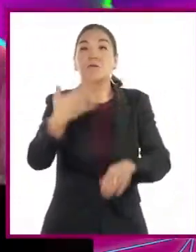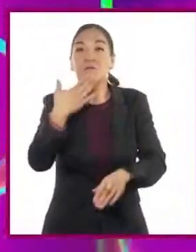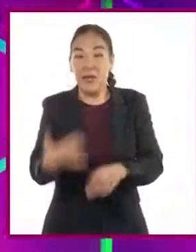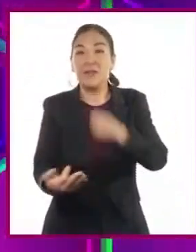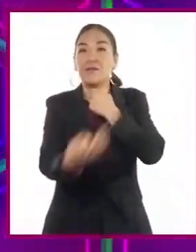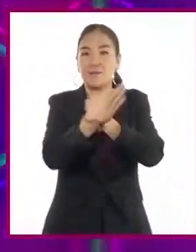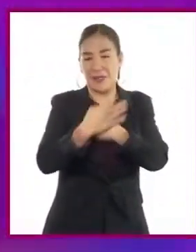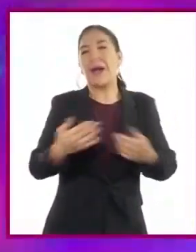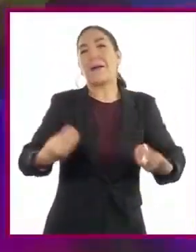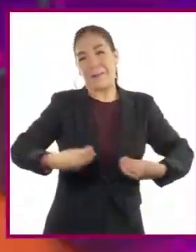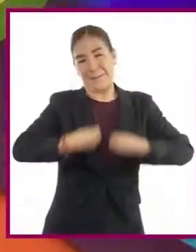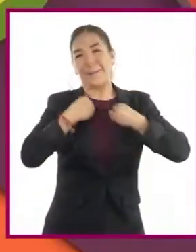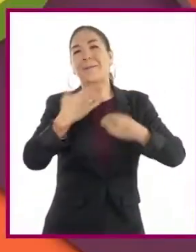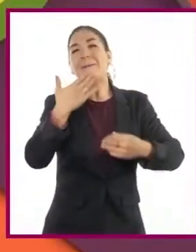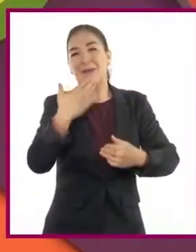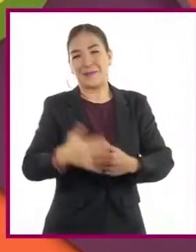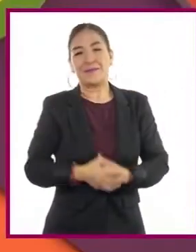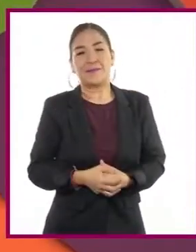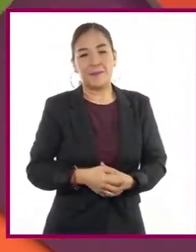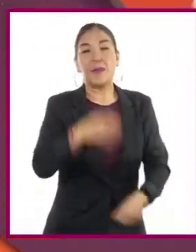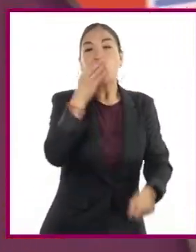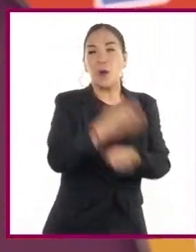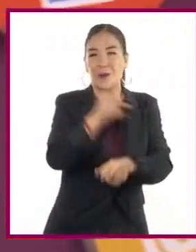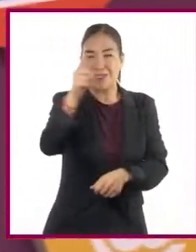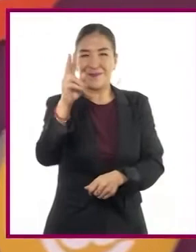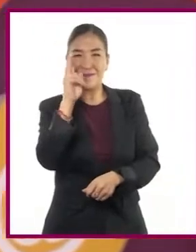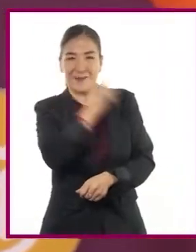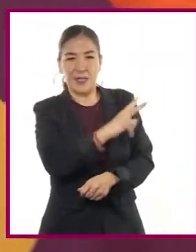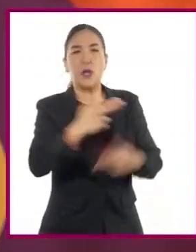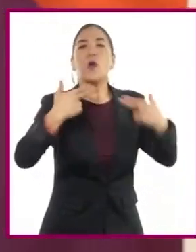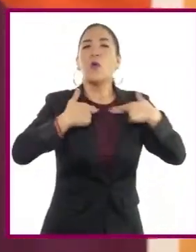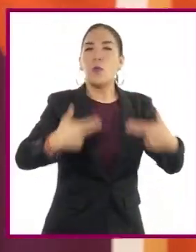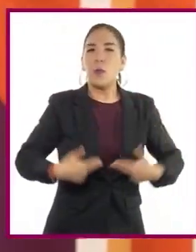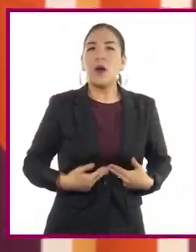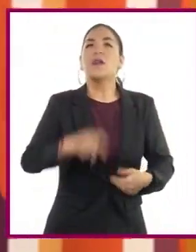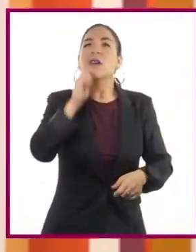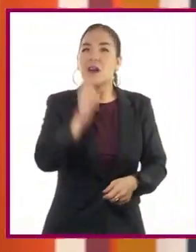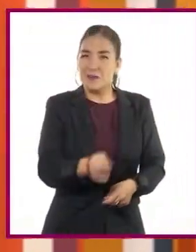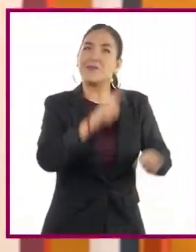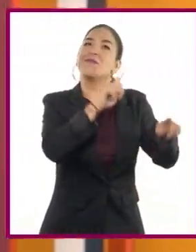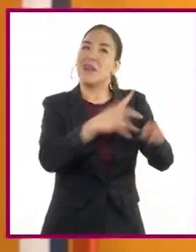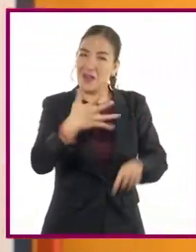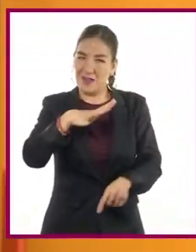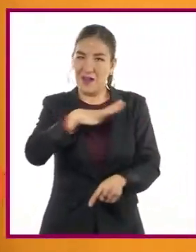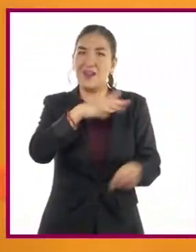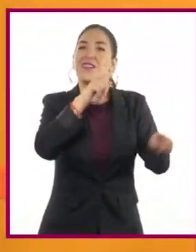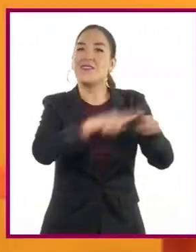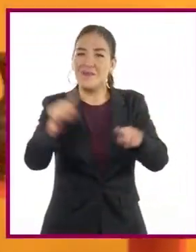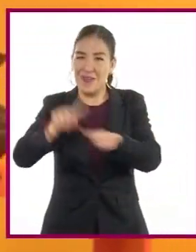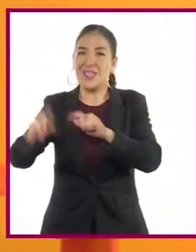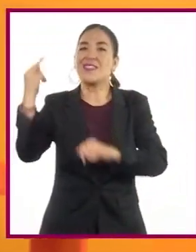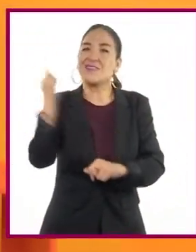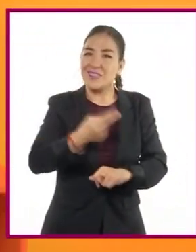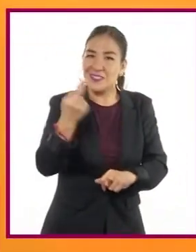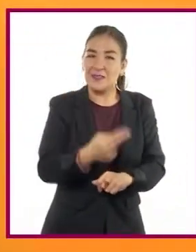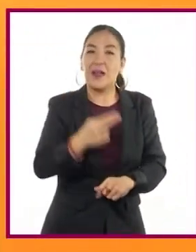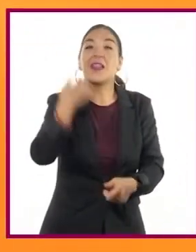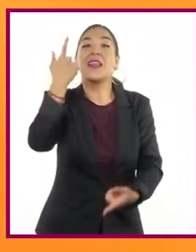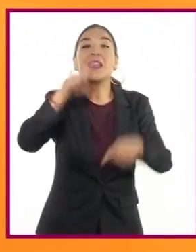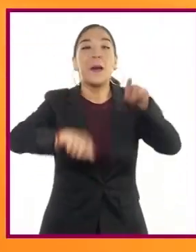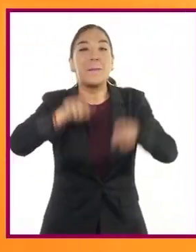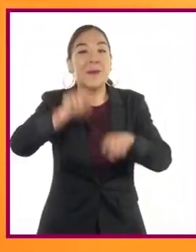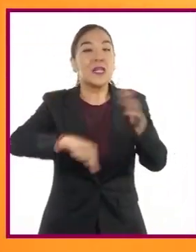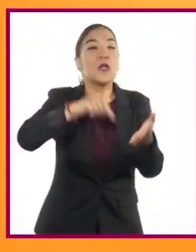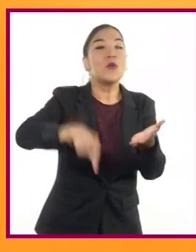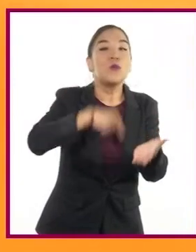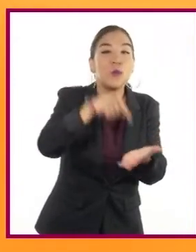de vida mejora. Como pudimos ver, el ser humano tiene diferentes tipos de necesidades y depende del contexto si